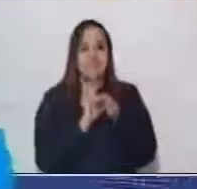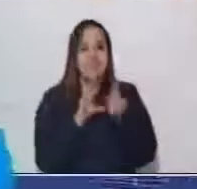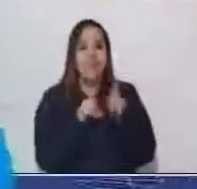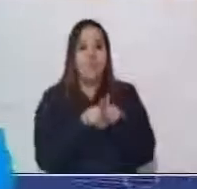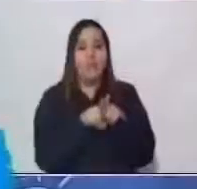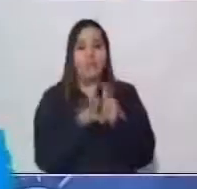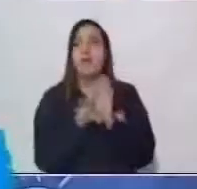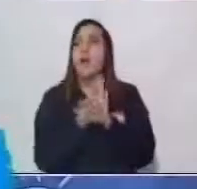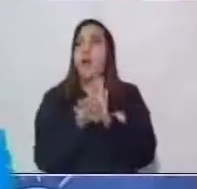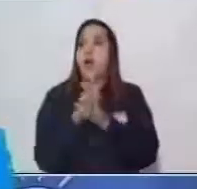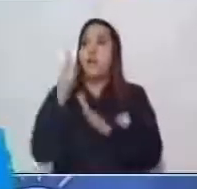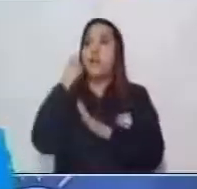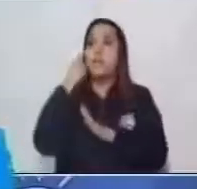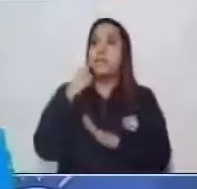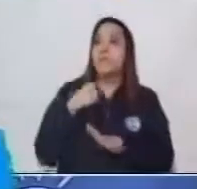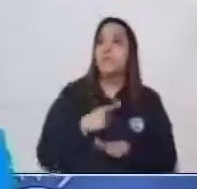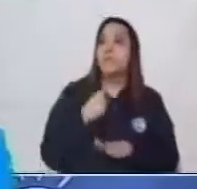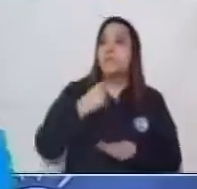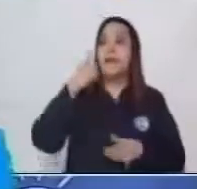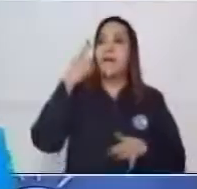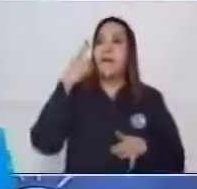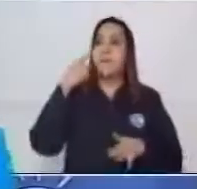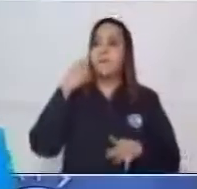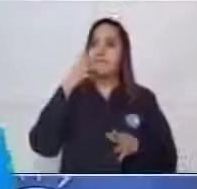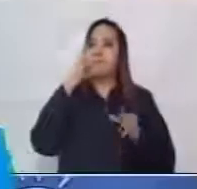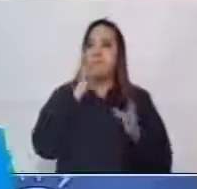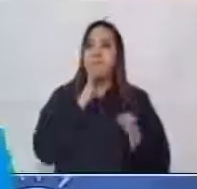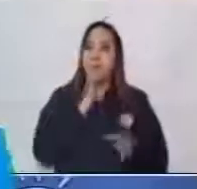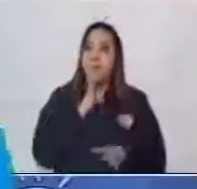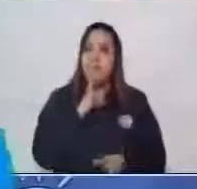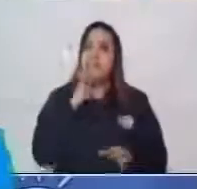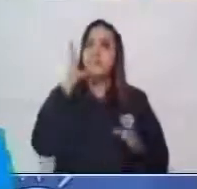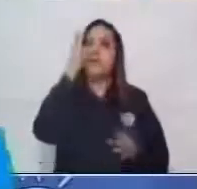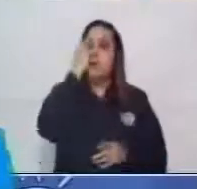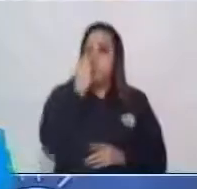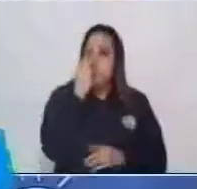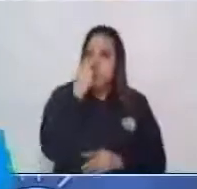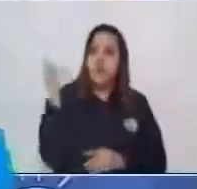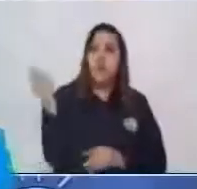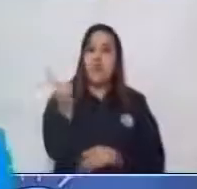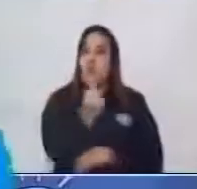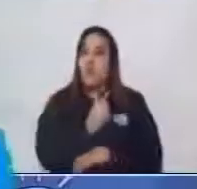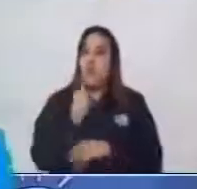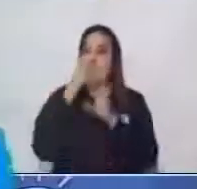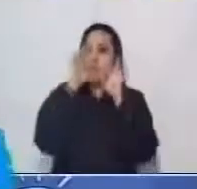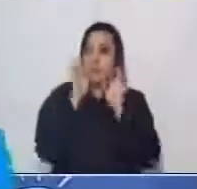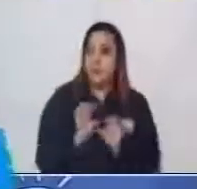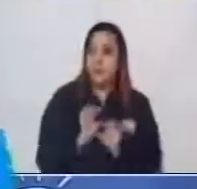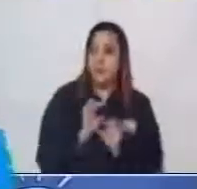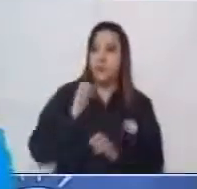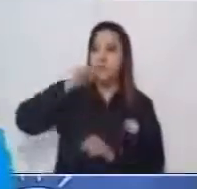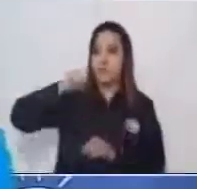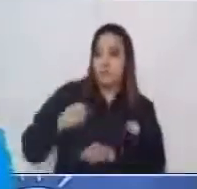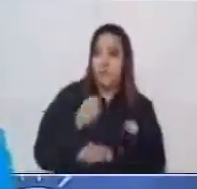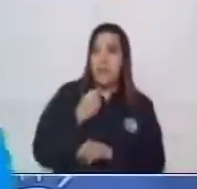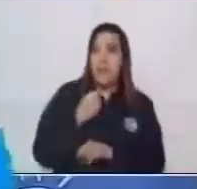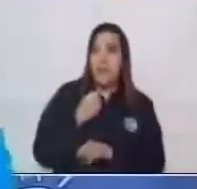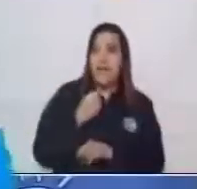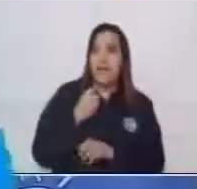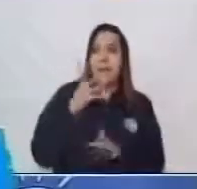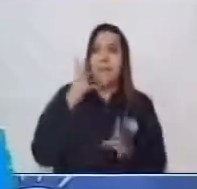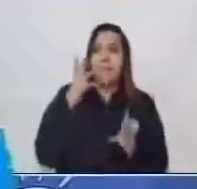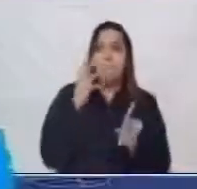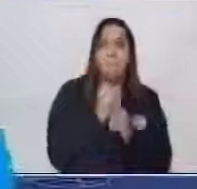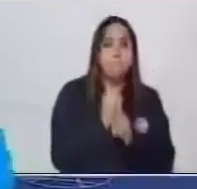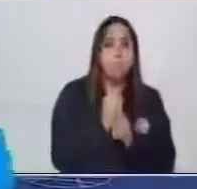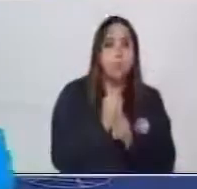y bromeando con todo mundo. De pronto, sin razón aparente, se levantó y salió. Si te das cuenta, esta es una idea ya más